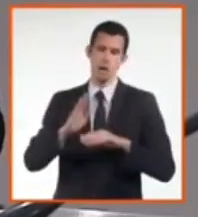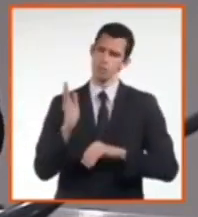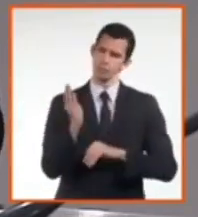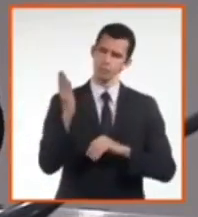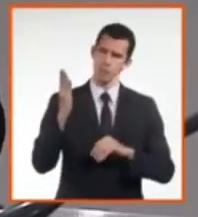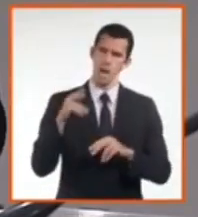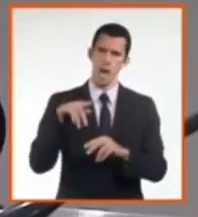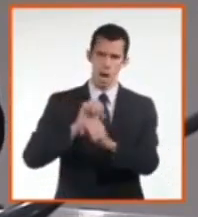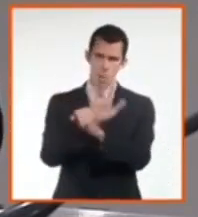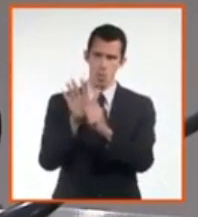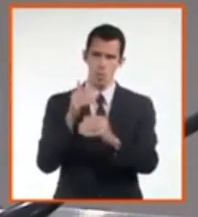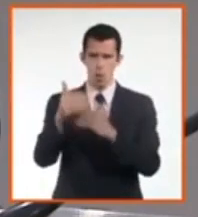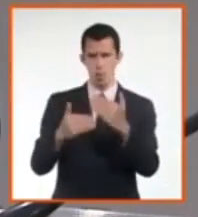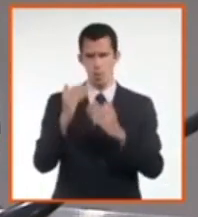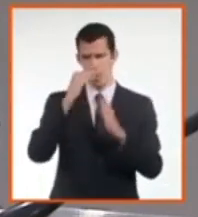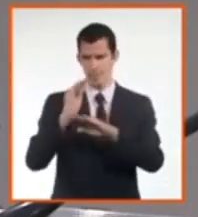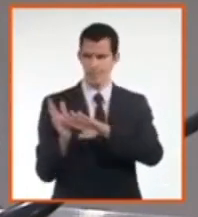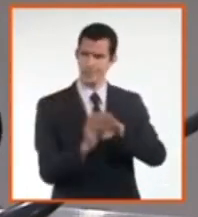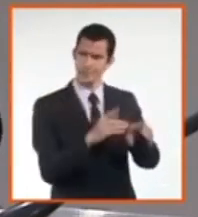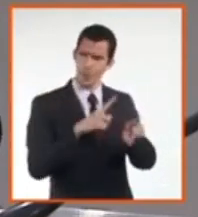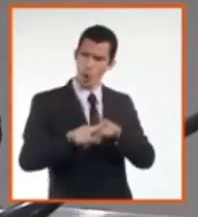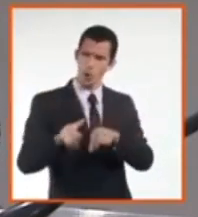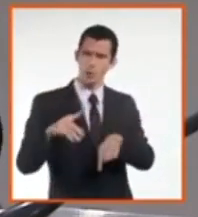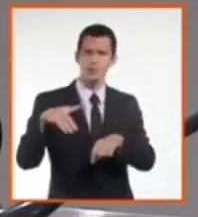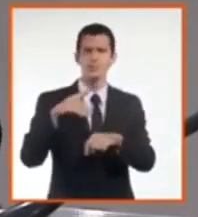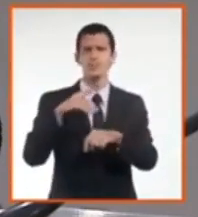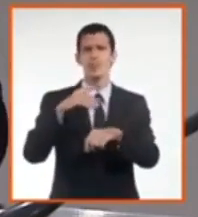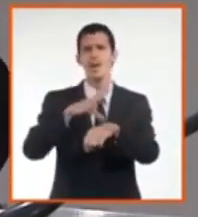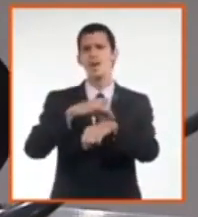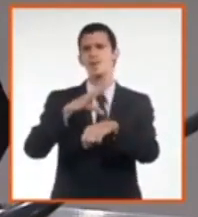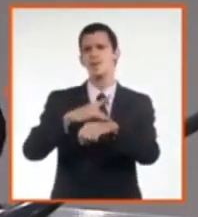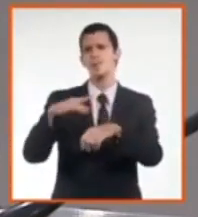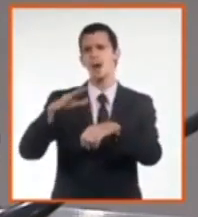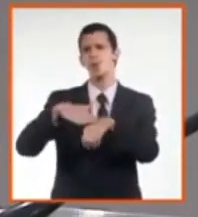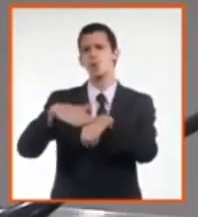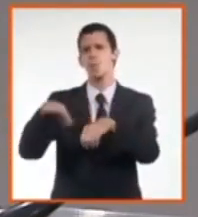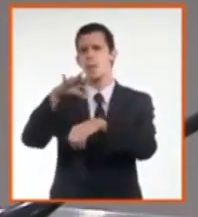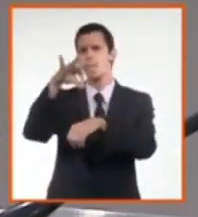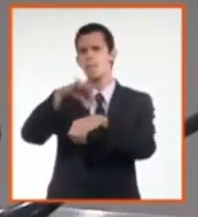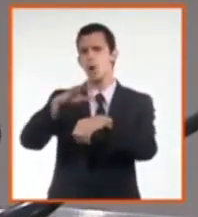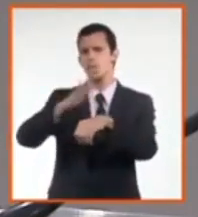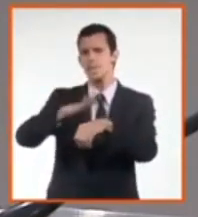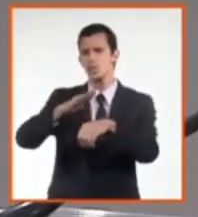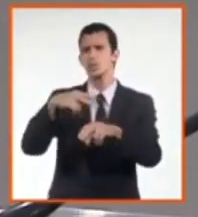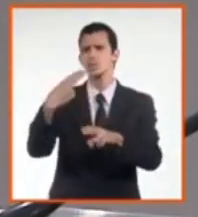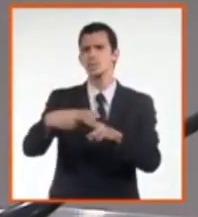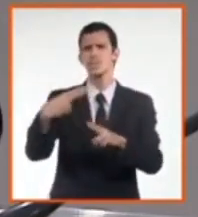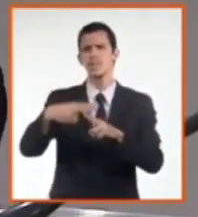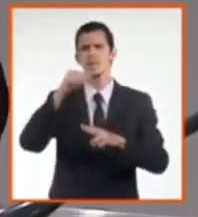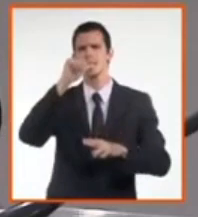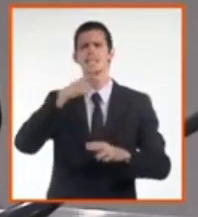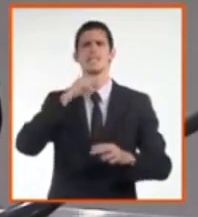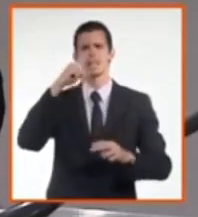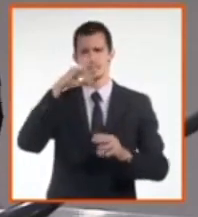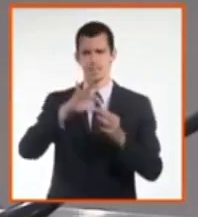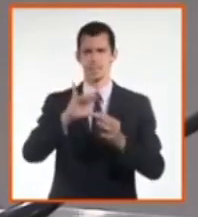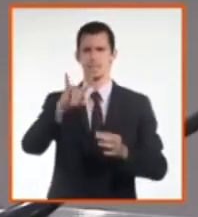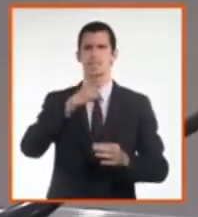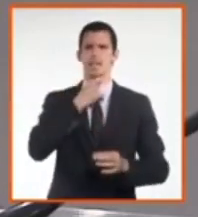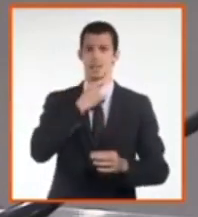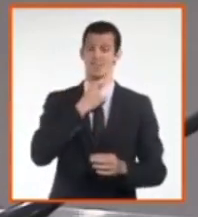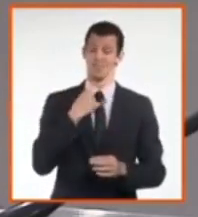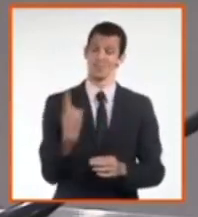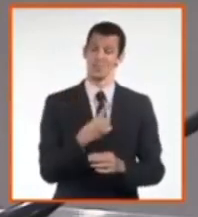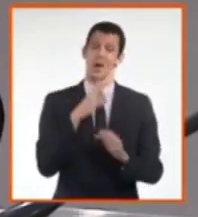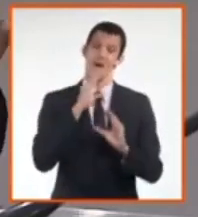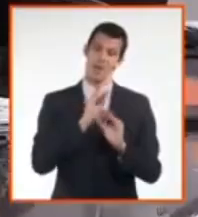dengue por ejemplo también hemos mostrado mucho tiempo trabajando en la vacuna dengue más de 10 años muy compleja hoy realmente no hay una vacuna efectiva